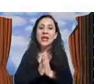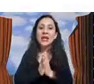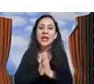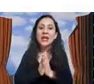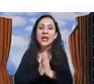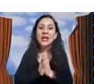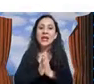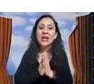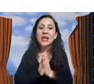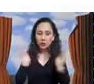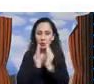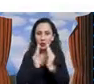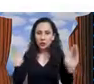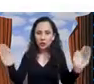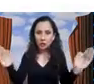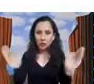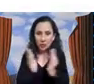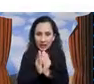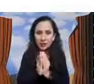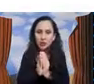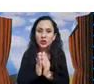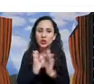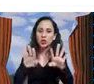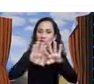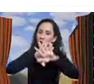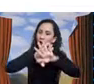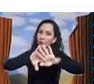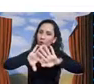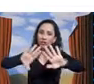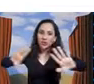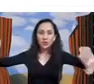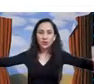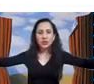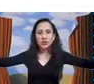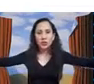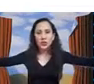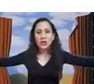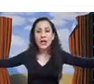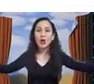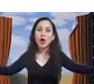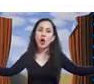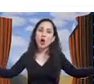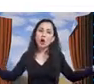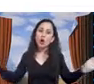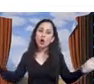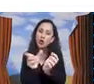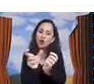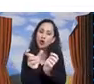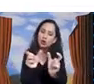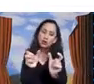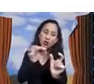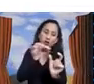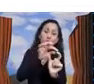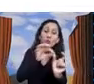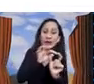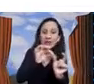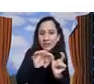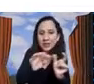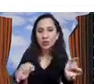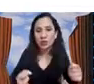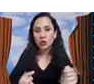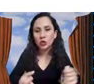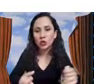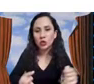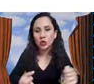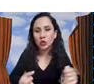la variabilidad de los pesos de los objetos si yo los tengo como distribuidos en todo el rango o son muy